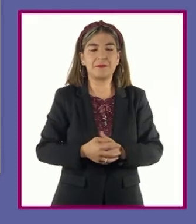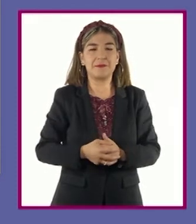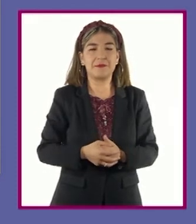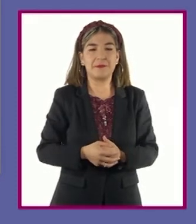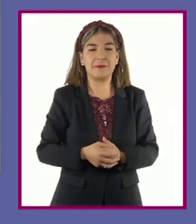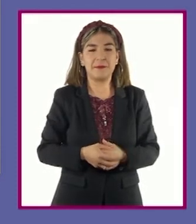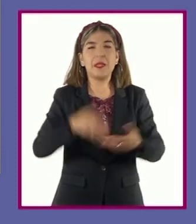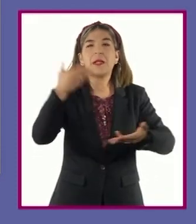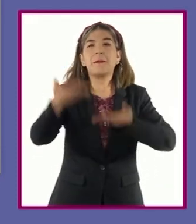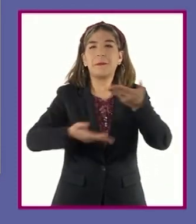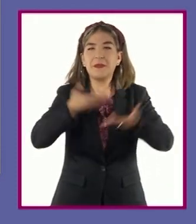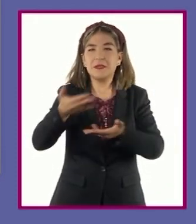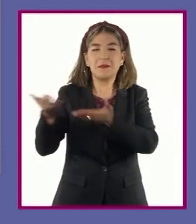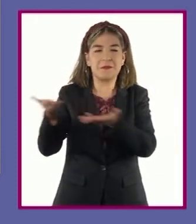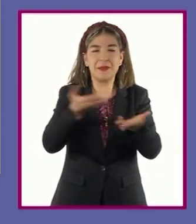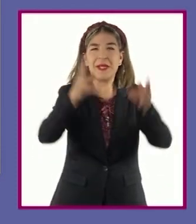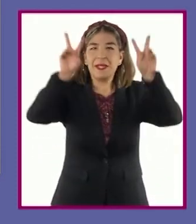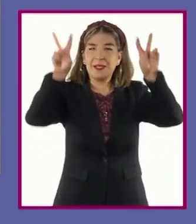Presenta el tema.